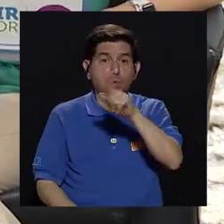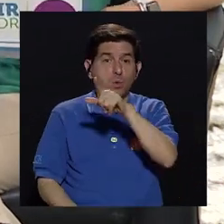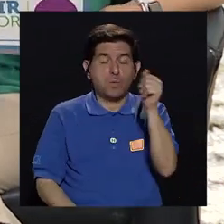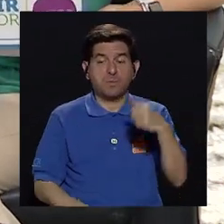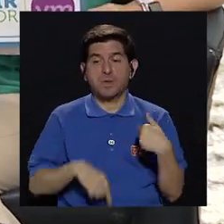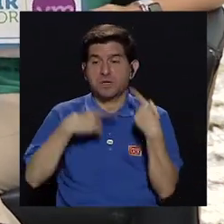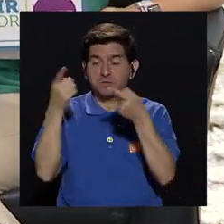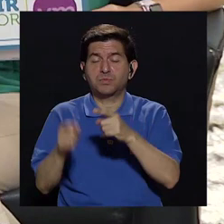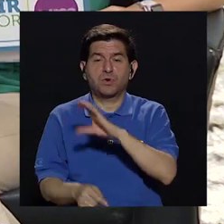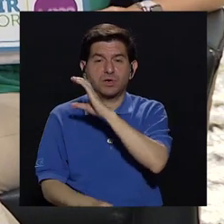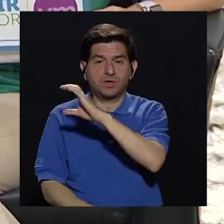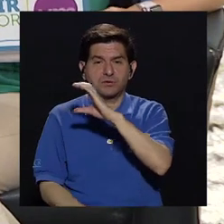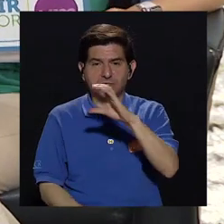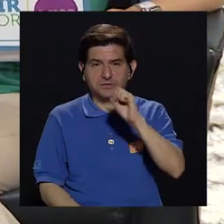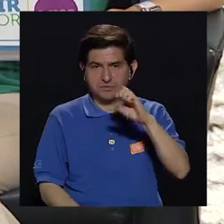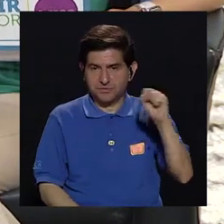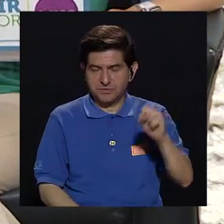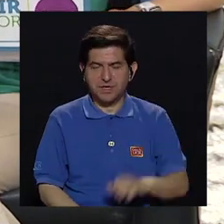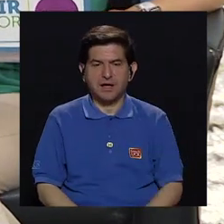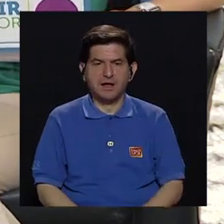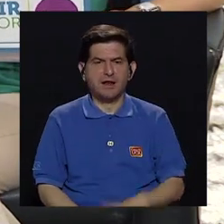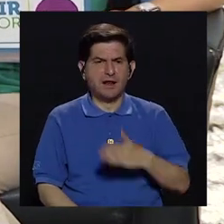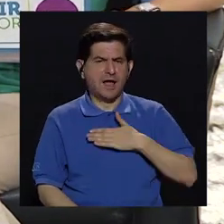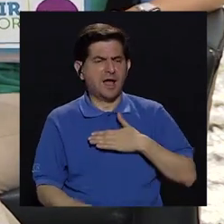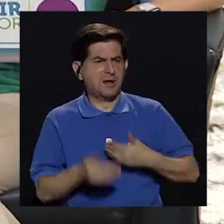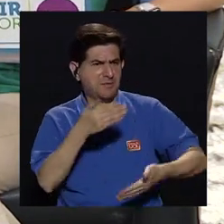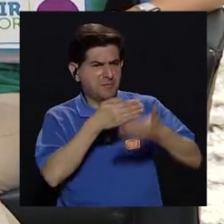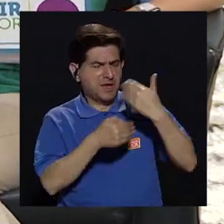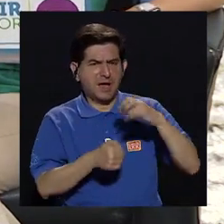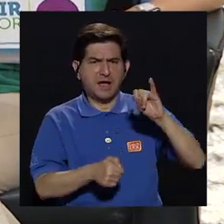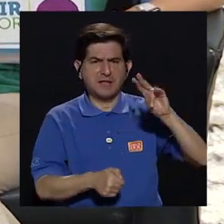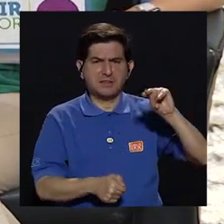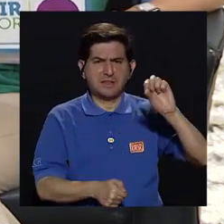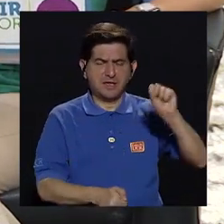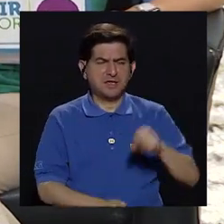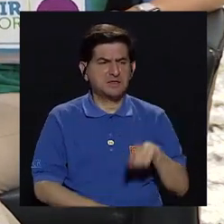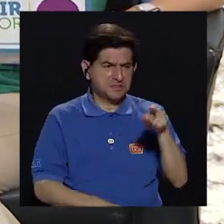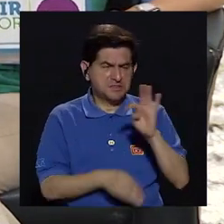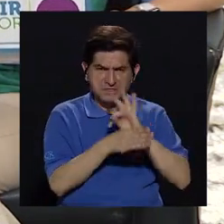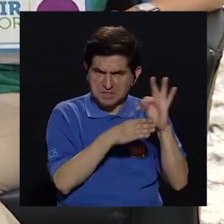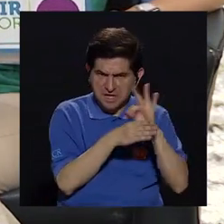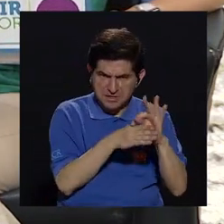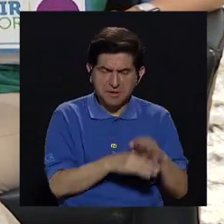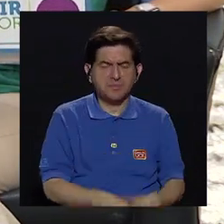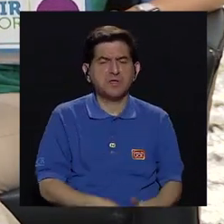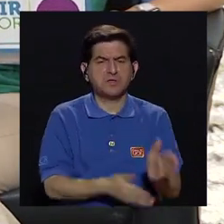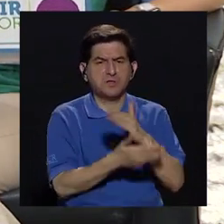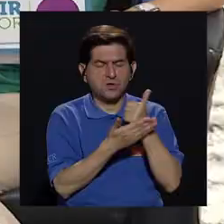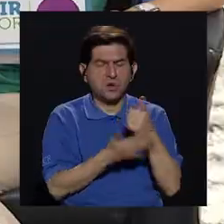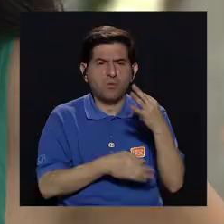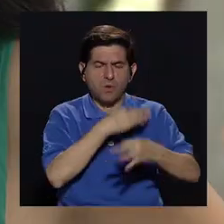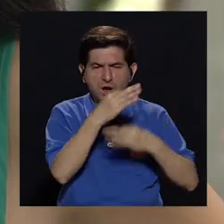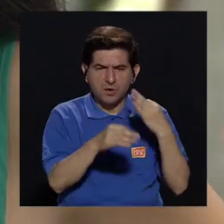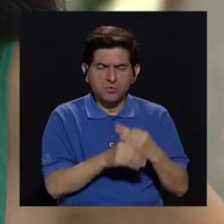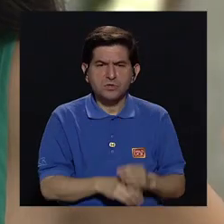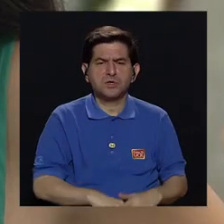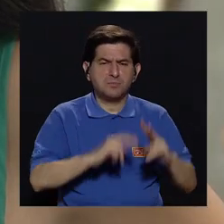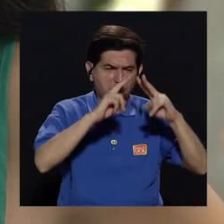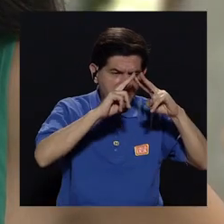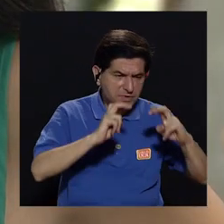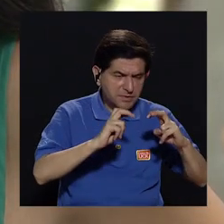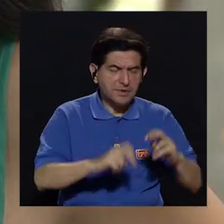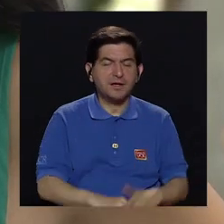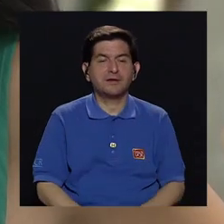de un mes voy al Seguro Social y en el INS me hicieron ciertos tratamientos, ciertas imágenes médicas, pues